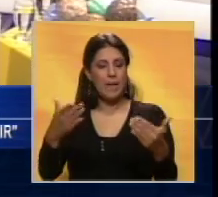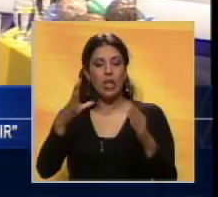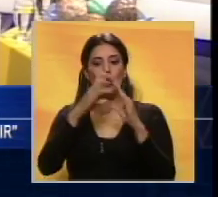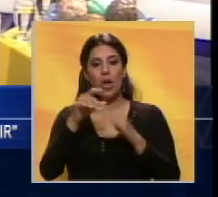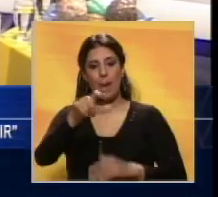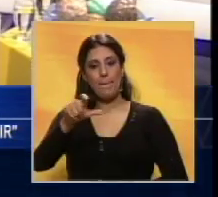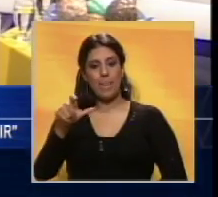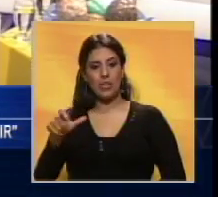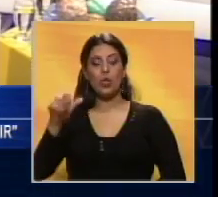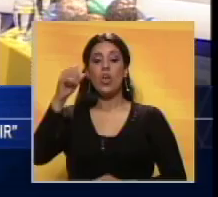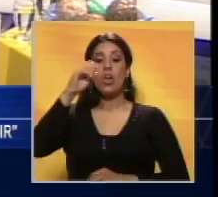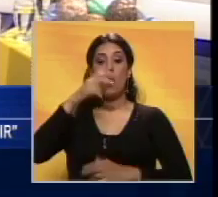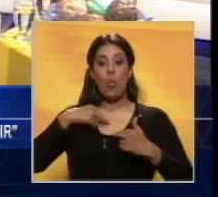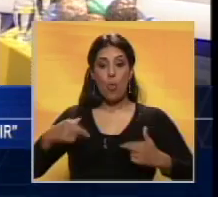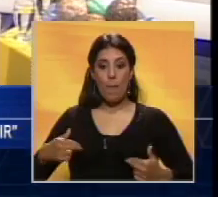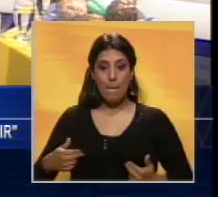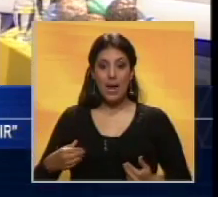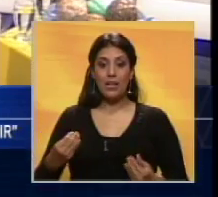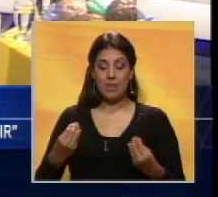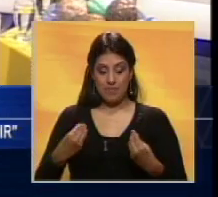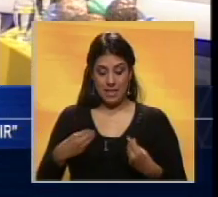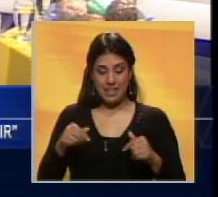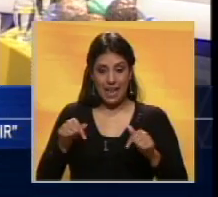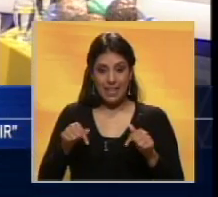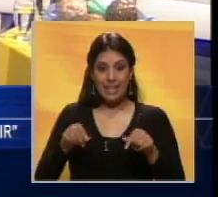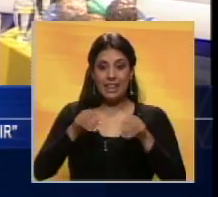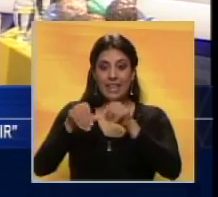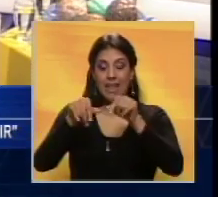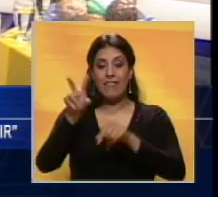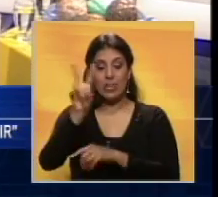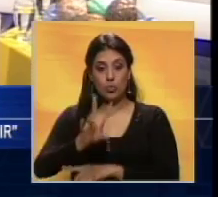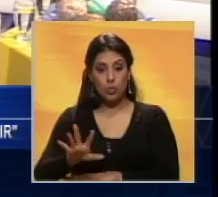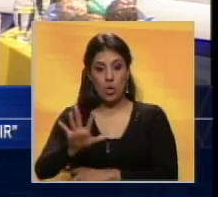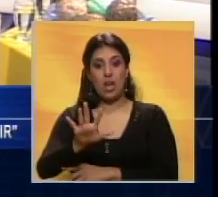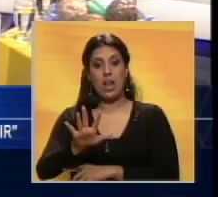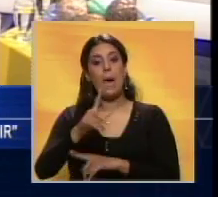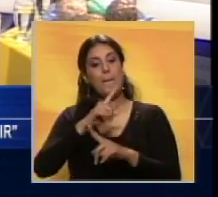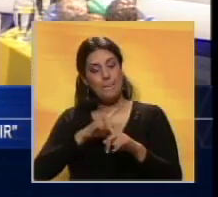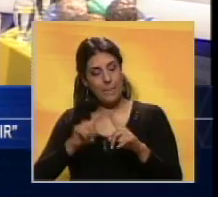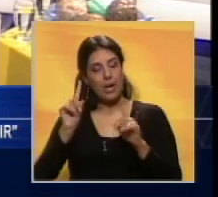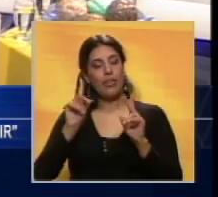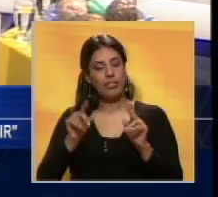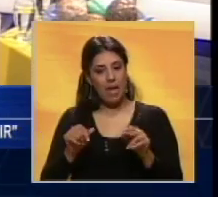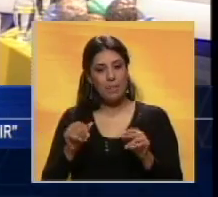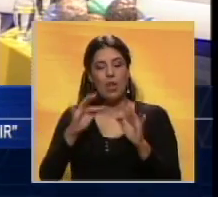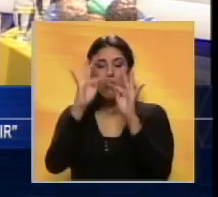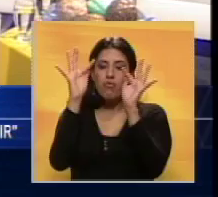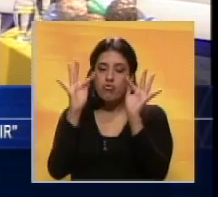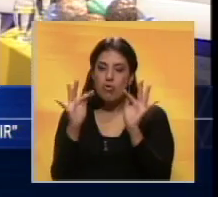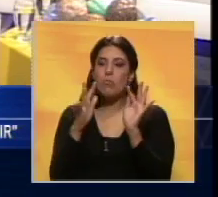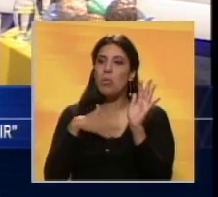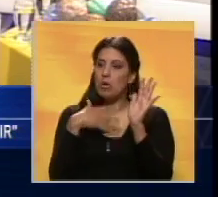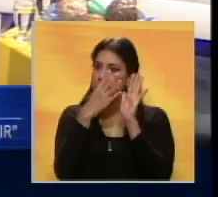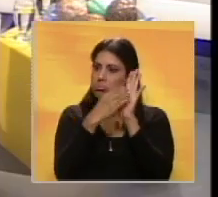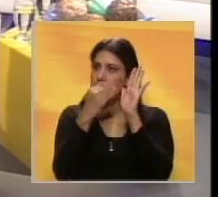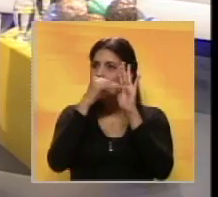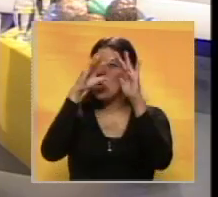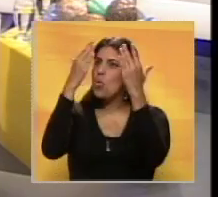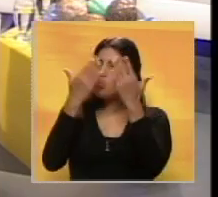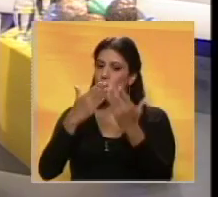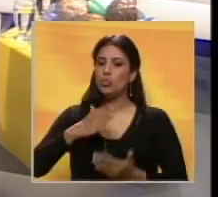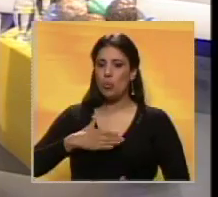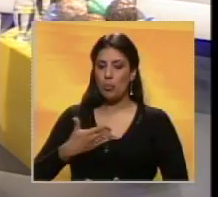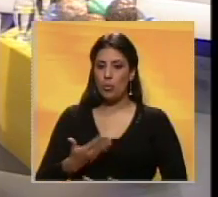y todas los seres humanos que habitan este territorio, o sea, Venezuela, esta nación, pero también como un modelo que se puede implementar en el